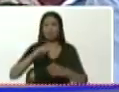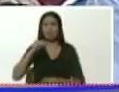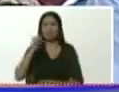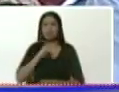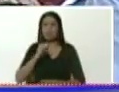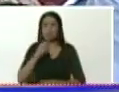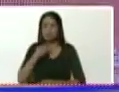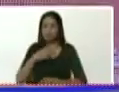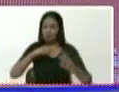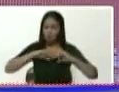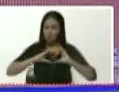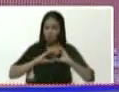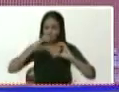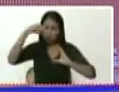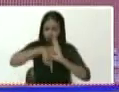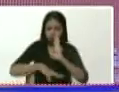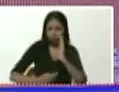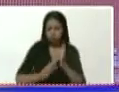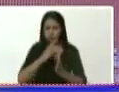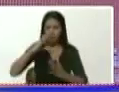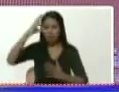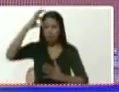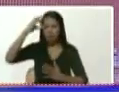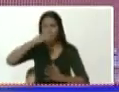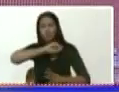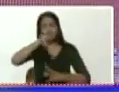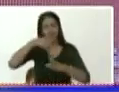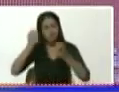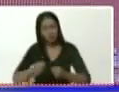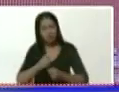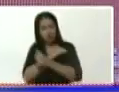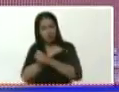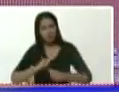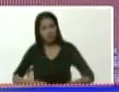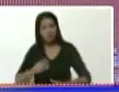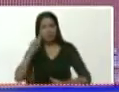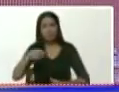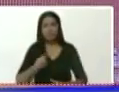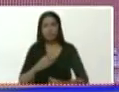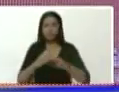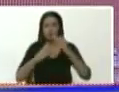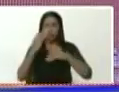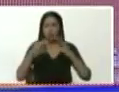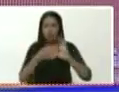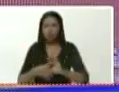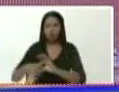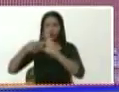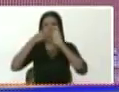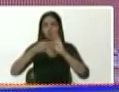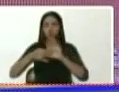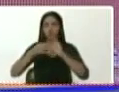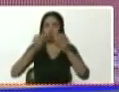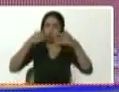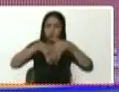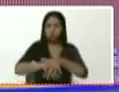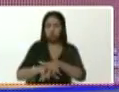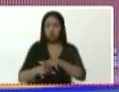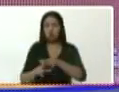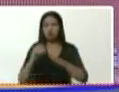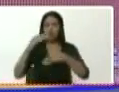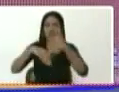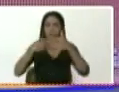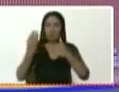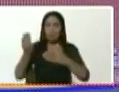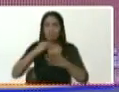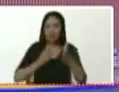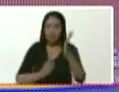chavista en el corazón, en el alma. Una Fuerza Armada Nacional Bolivariana cada vez más unida, cohesionada, cada vez